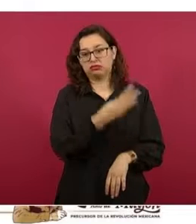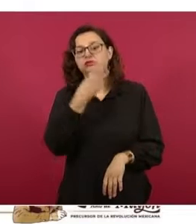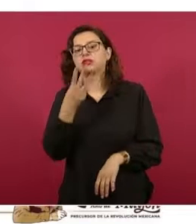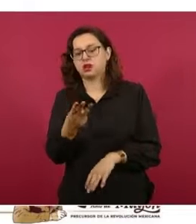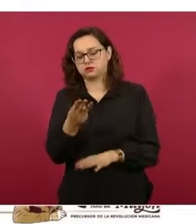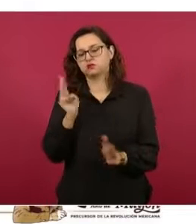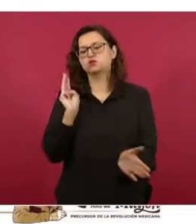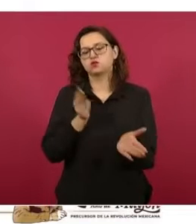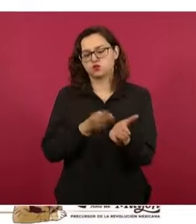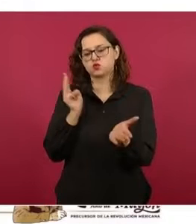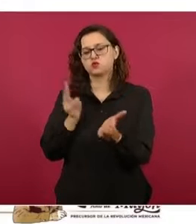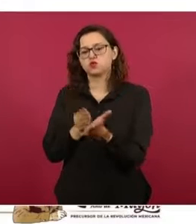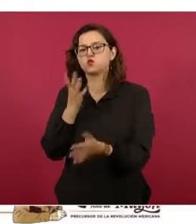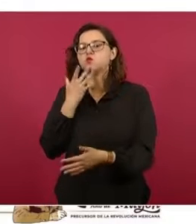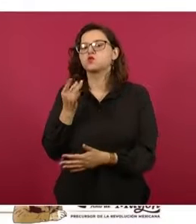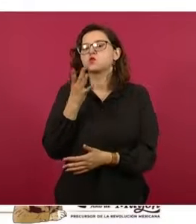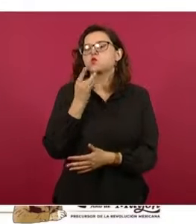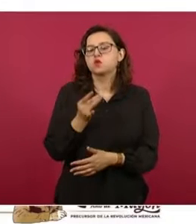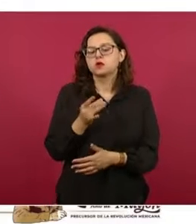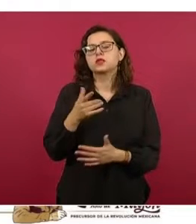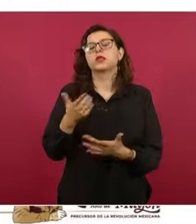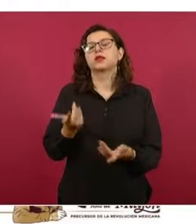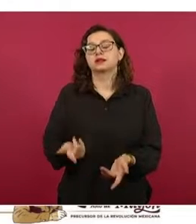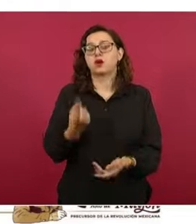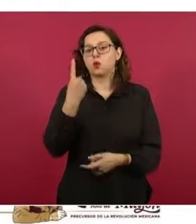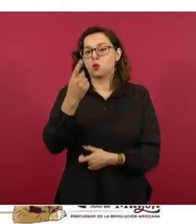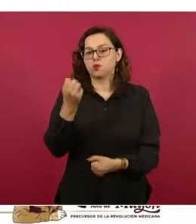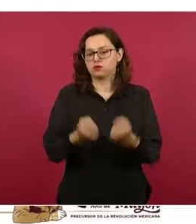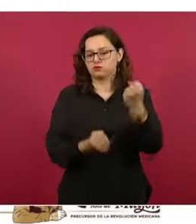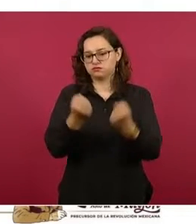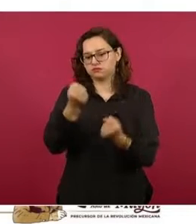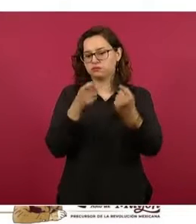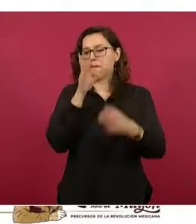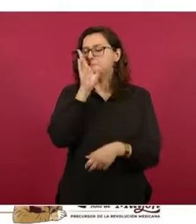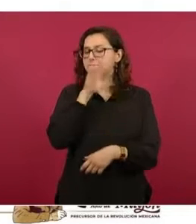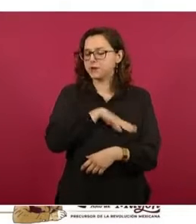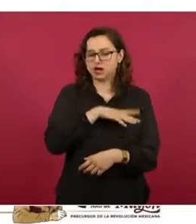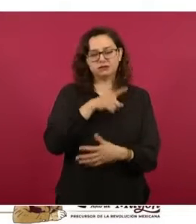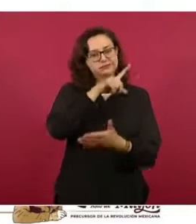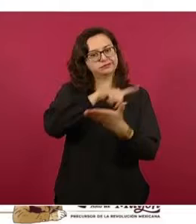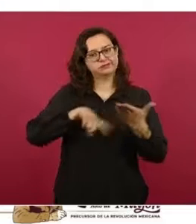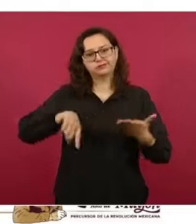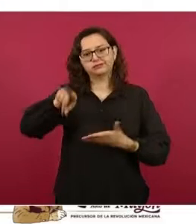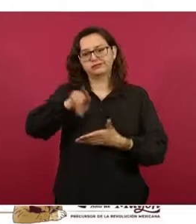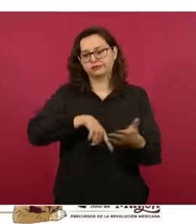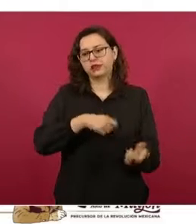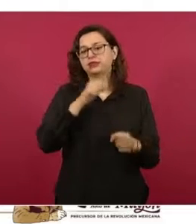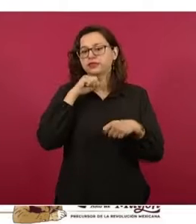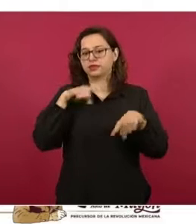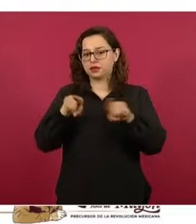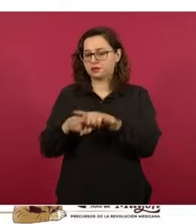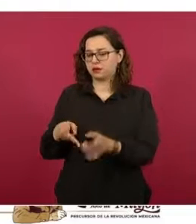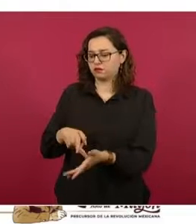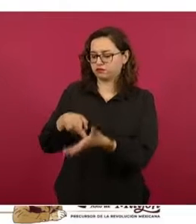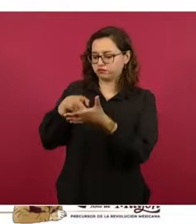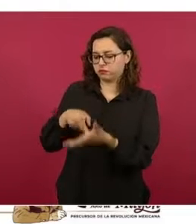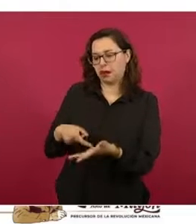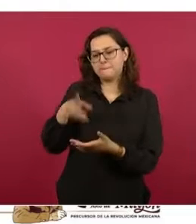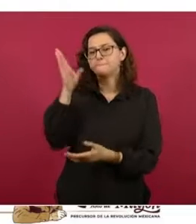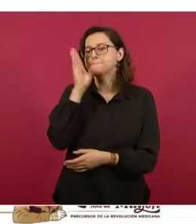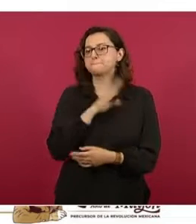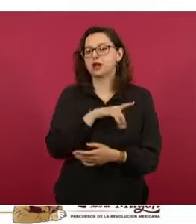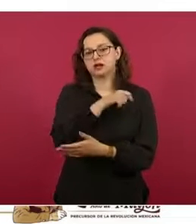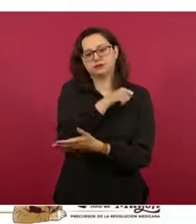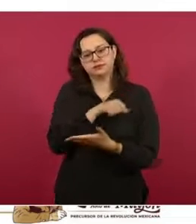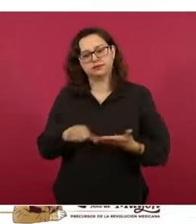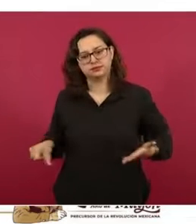menores, inmovilizamos un vehículo porque estaba mal calibrado, y una báscula también por mal calibración,